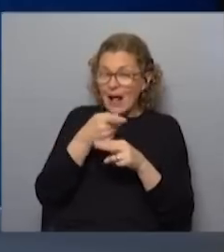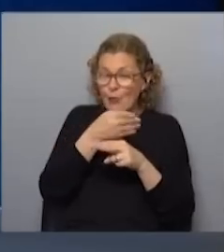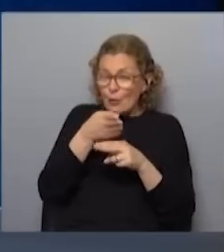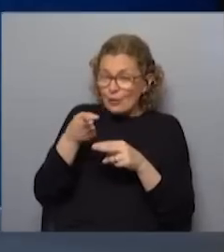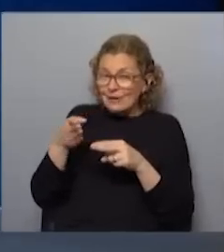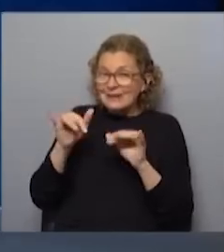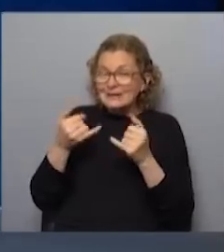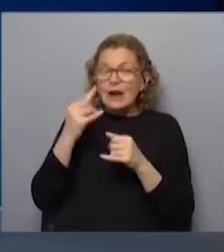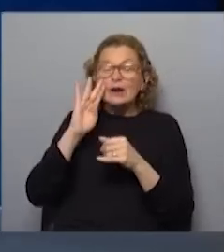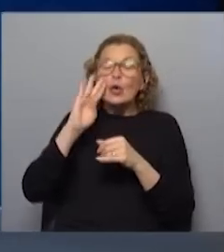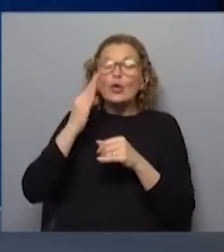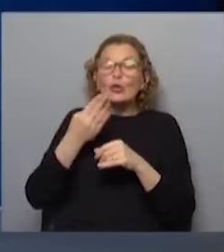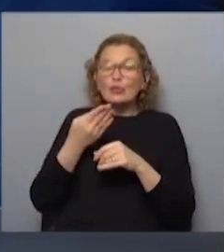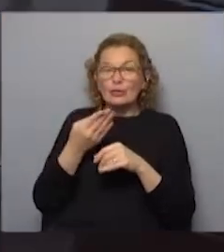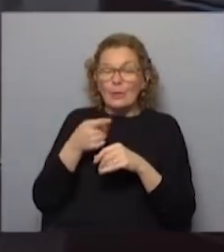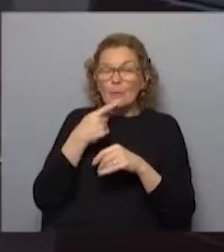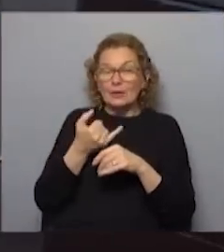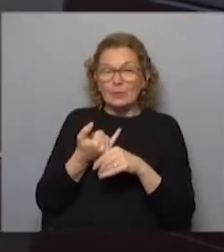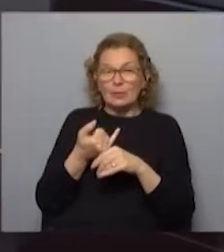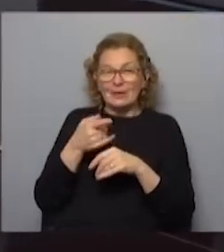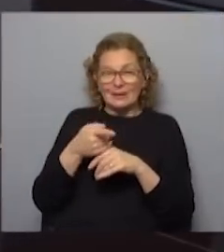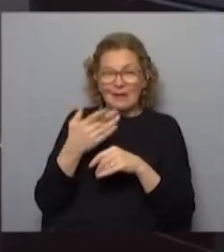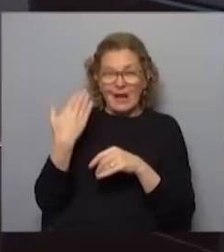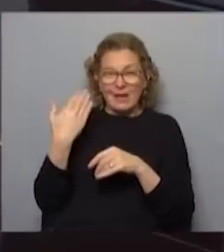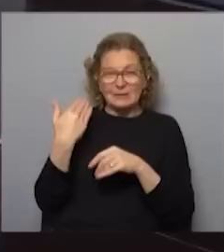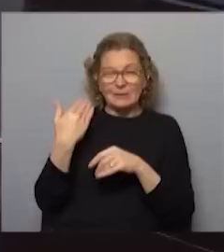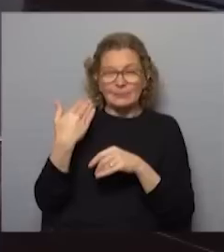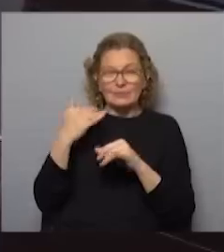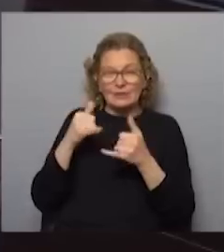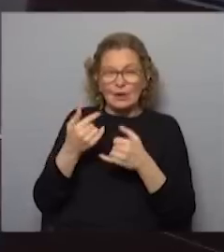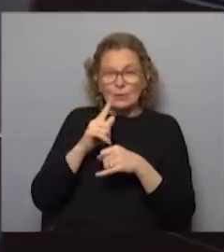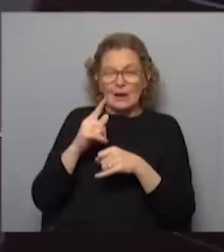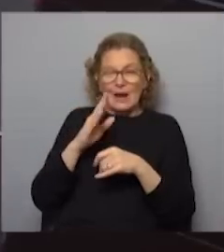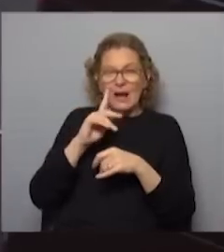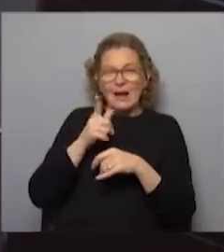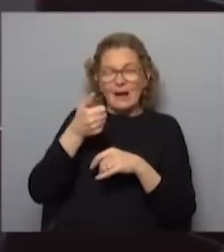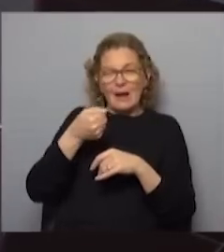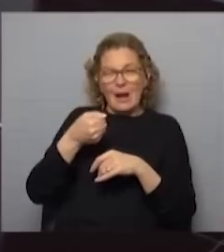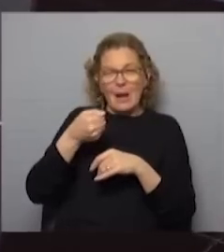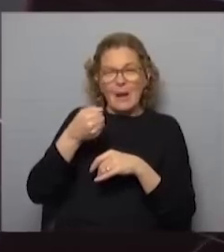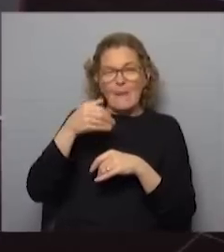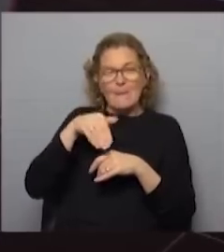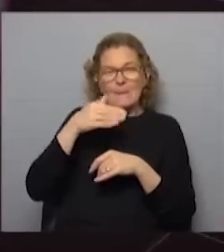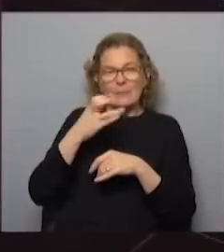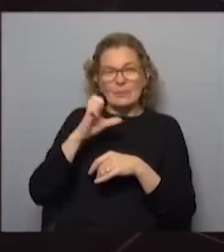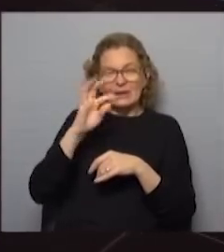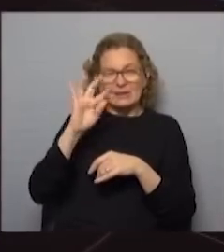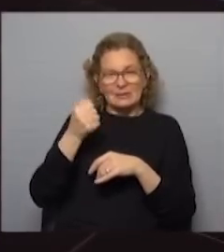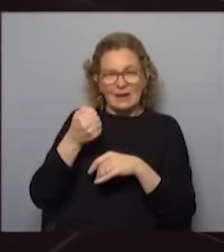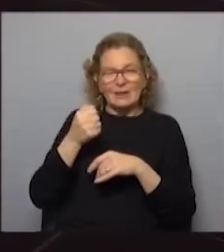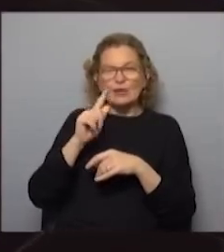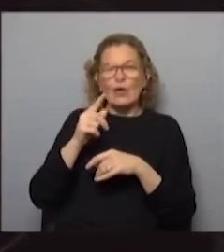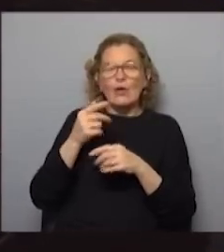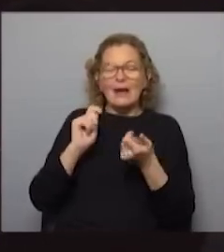él ya reconoce que en ese momento él ya no era Mauro gambeta sino Fernando Álvarez